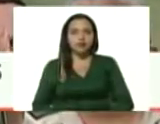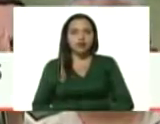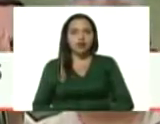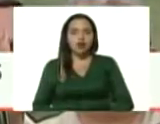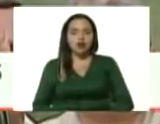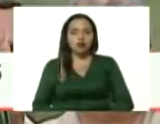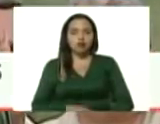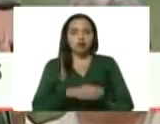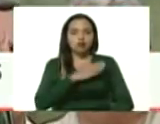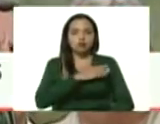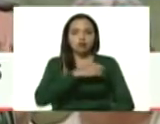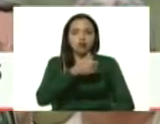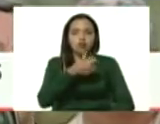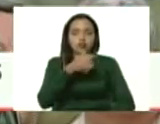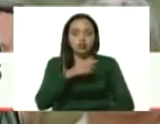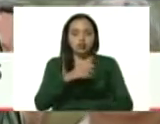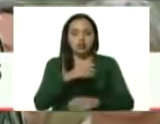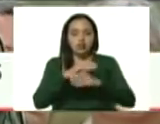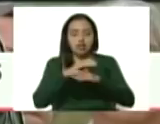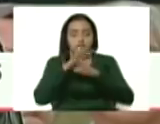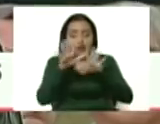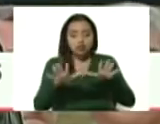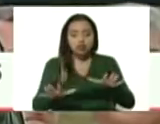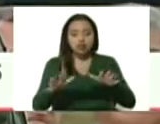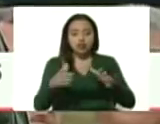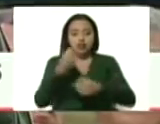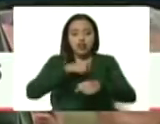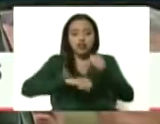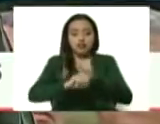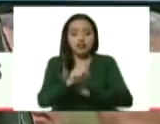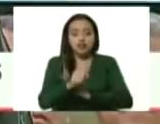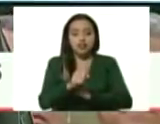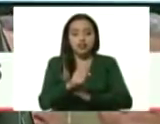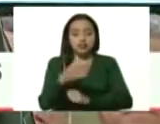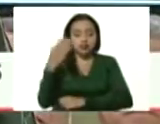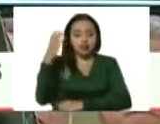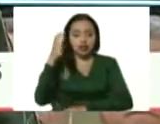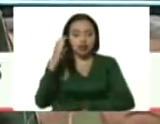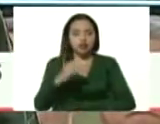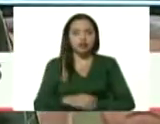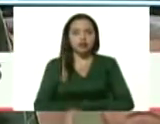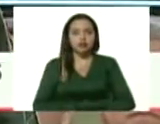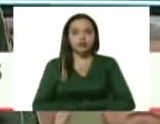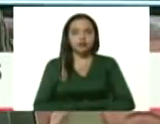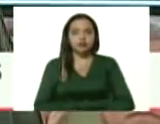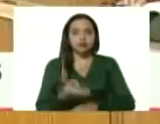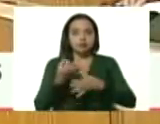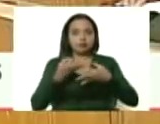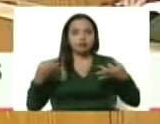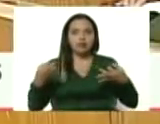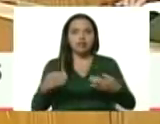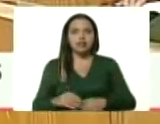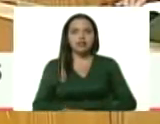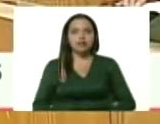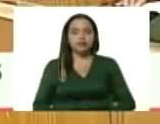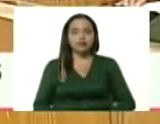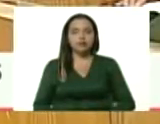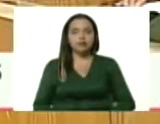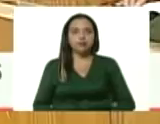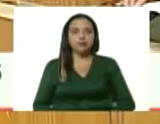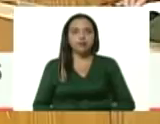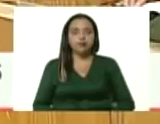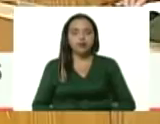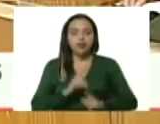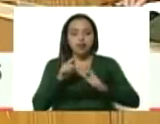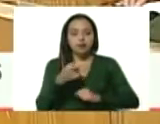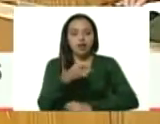Integral Capital. Hernández Lares, de aquí, de toda esta zona capital. Excelente. También está el general